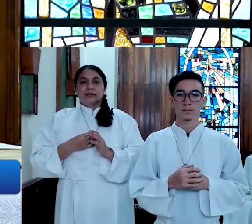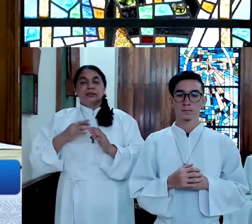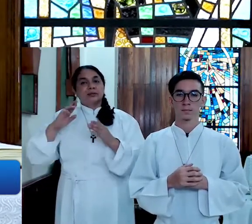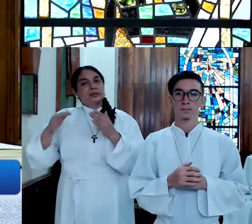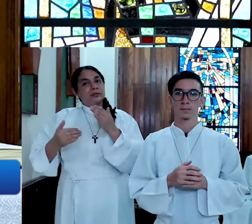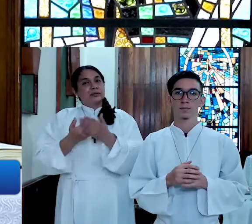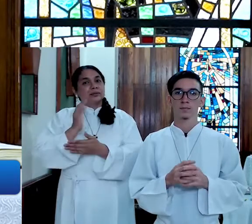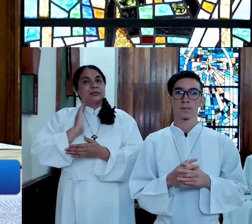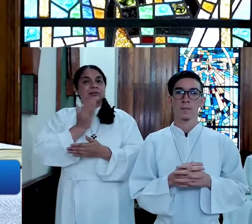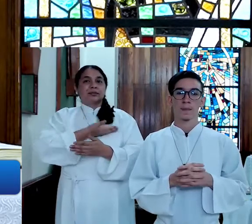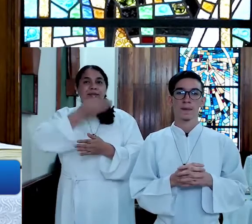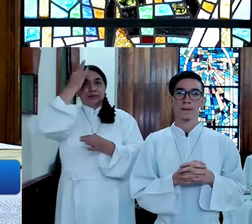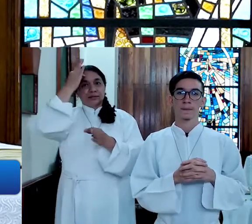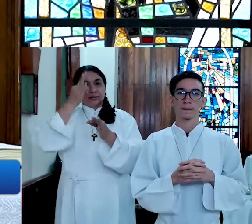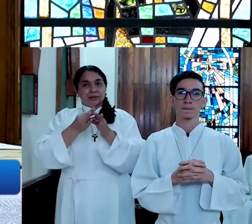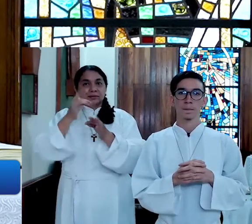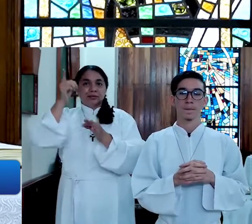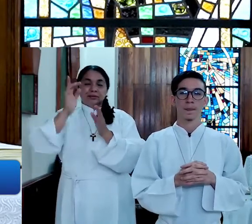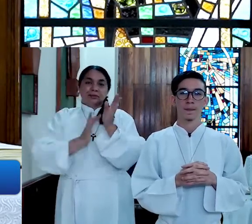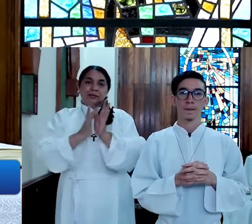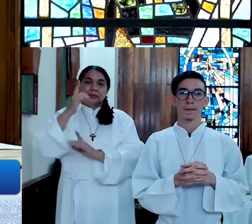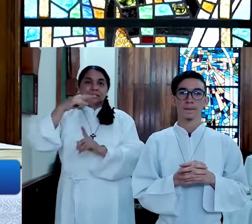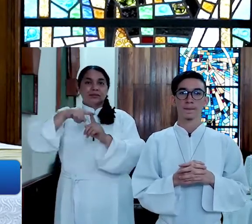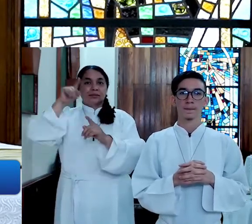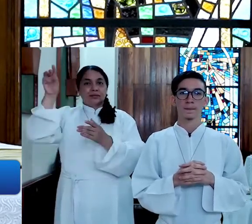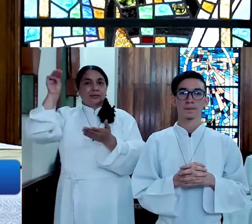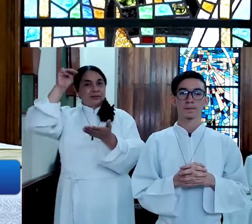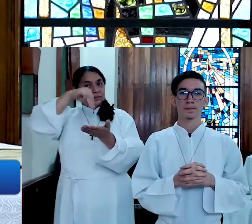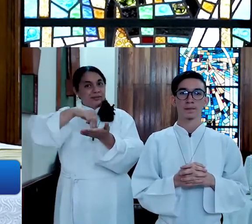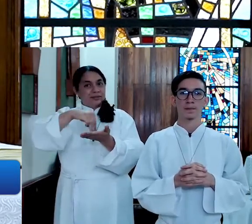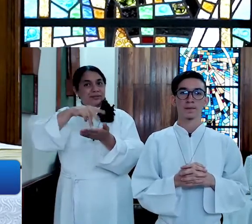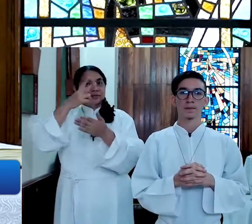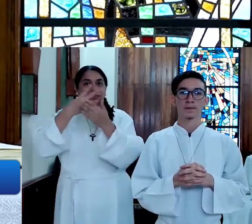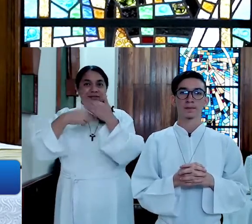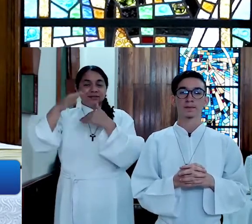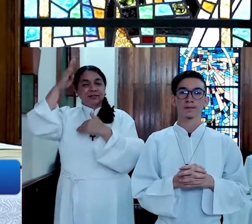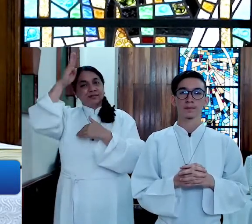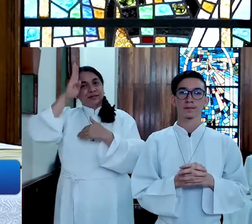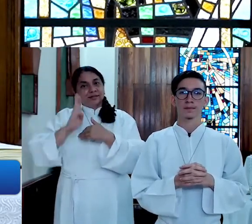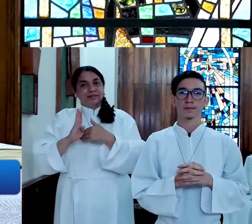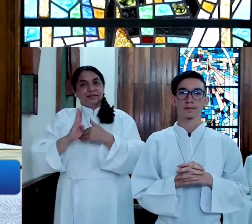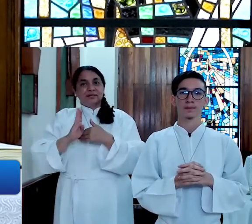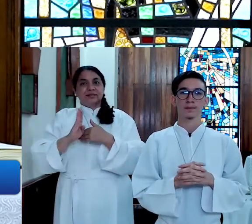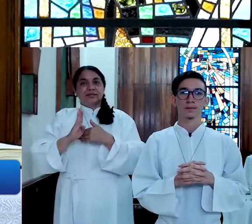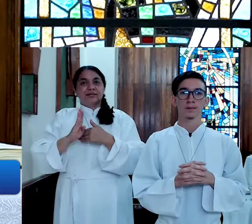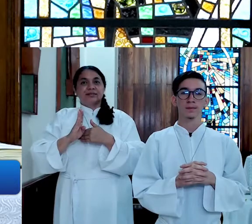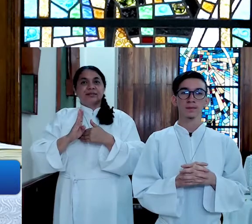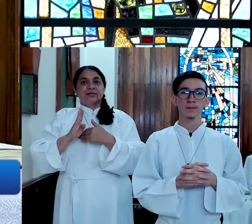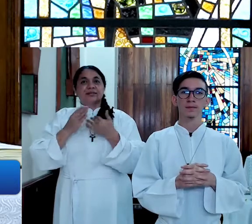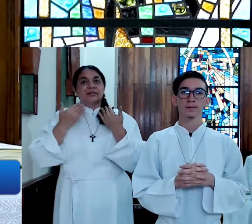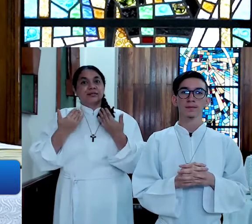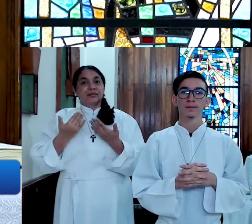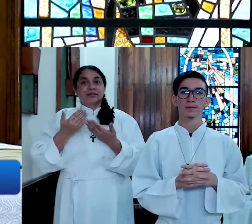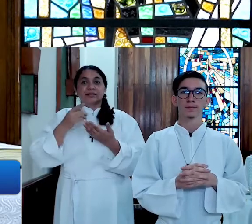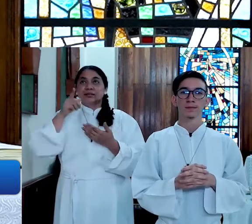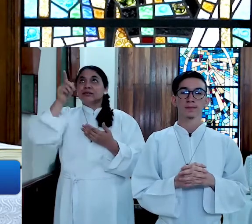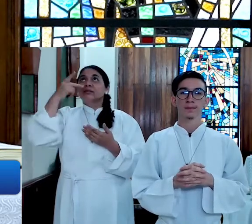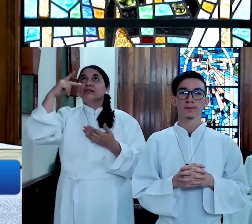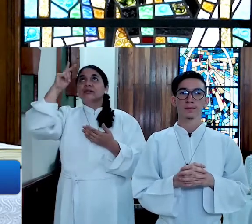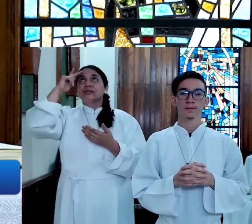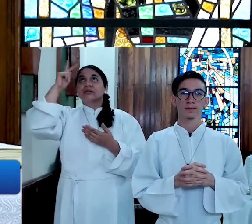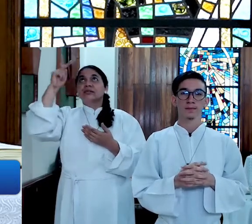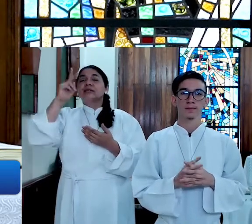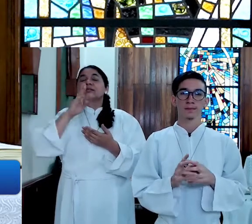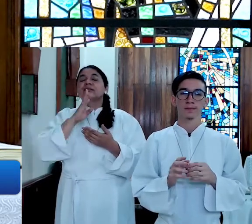Renovando nuestra fe en Jesucristo, el Mesías, el Hijo de Dios. Dirijámonos al Padre con sus